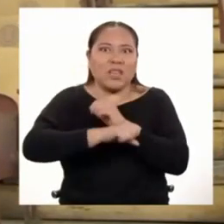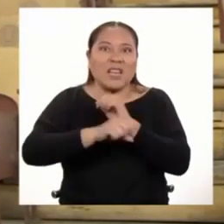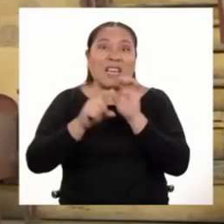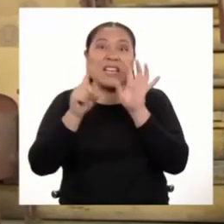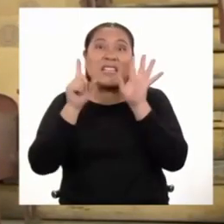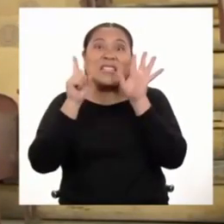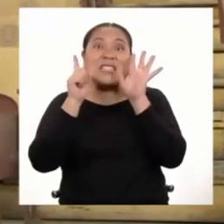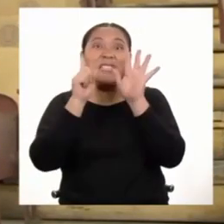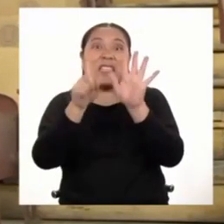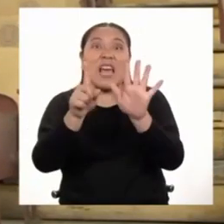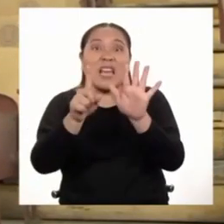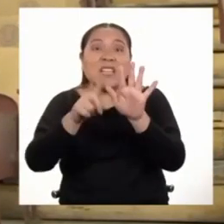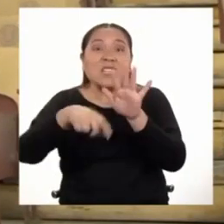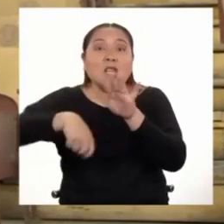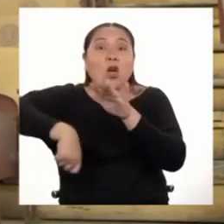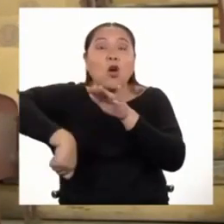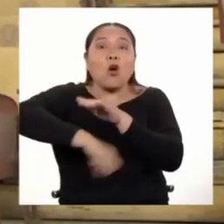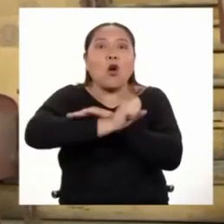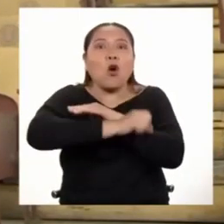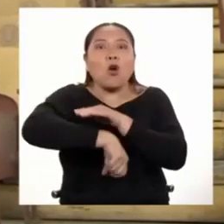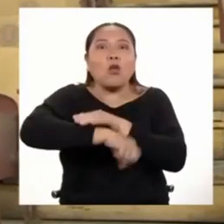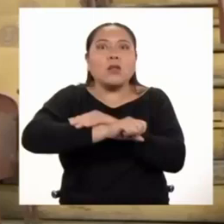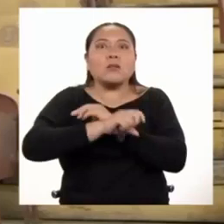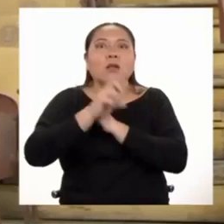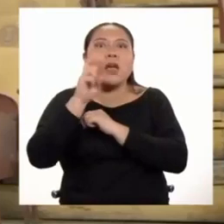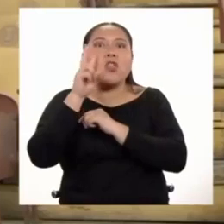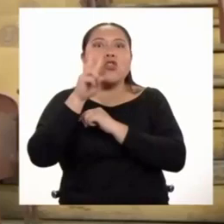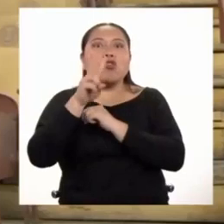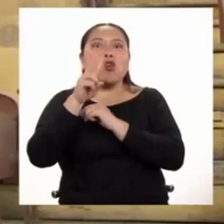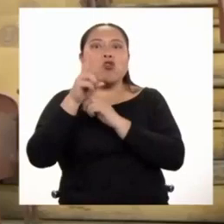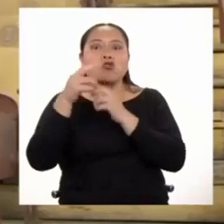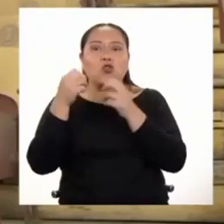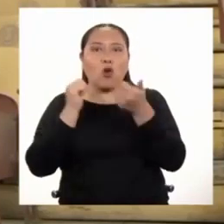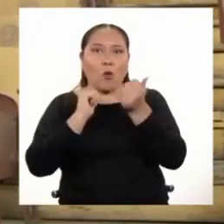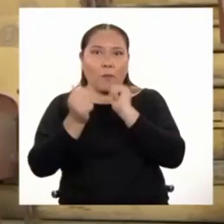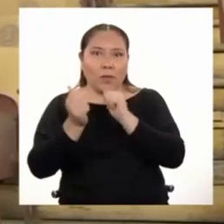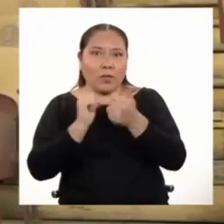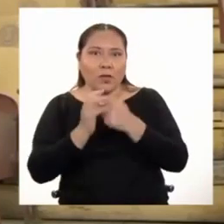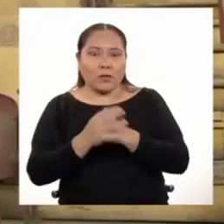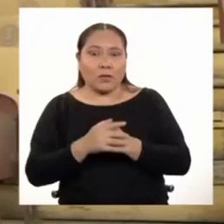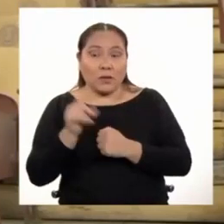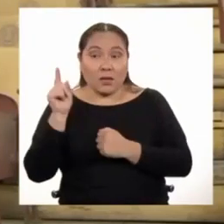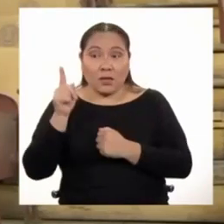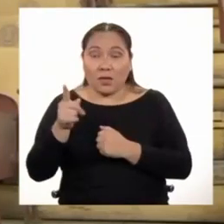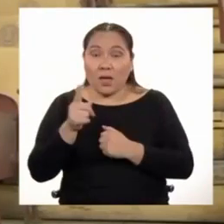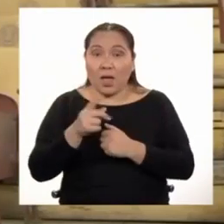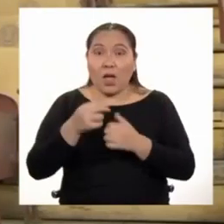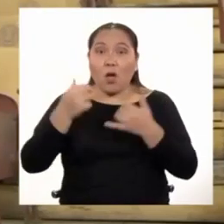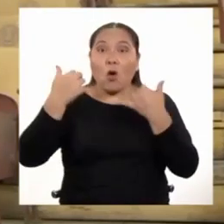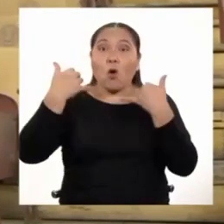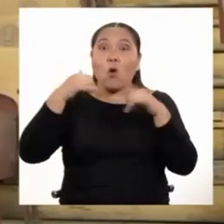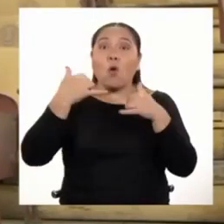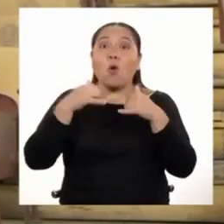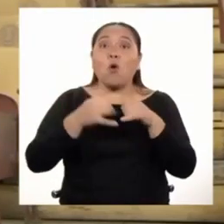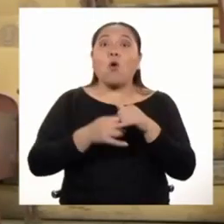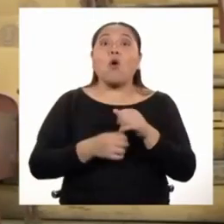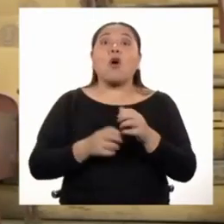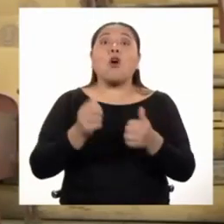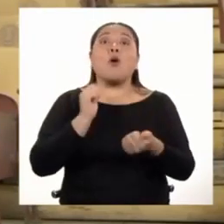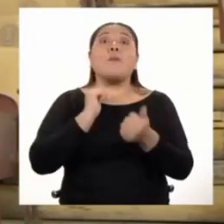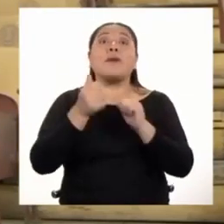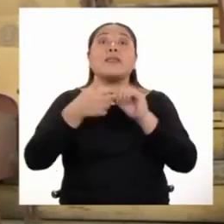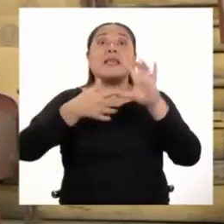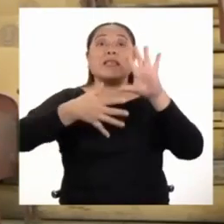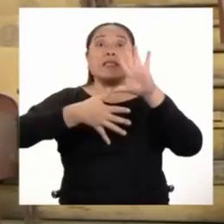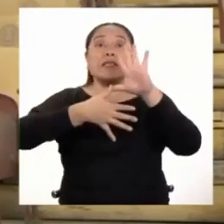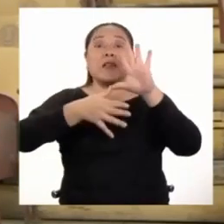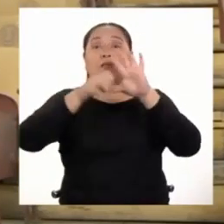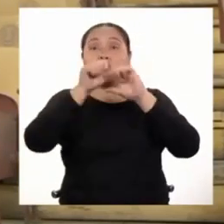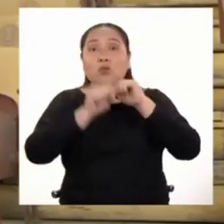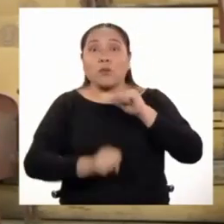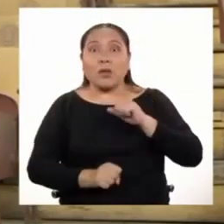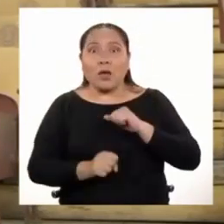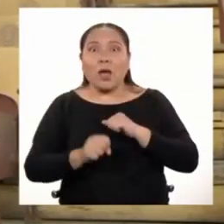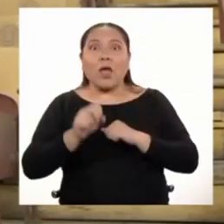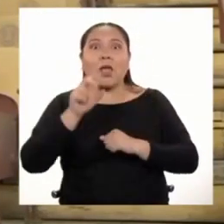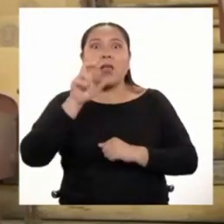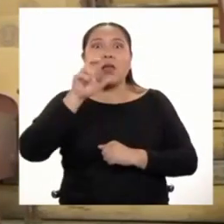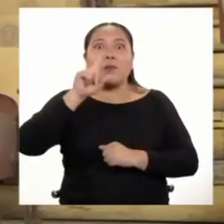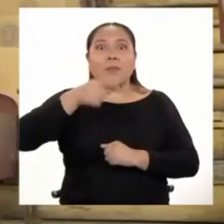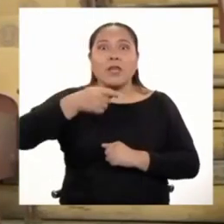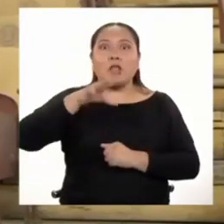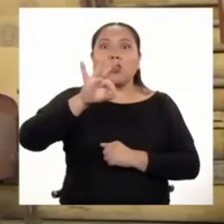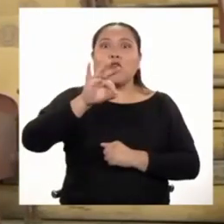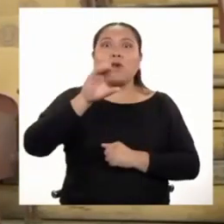6 goles en 2 partidos. Y cuando jugó el Sudamericano de 1939, también